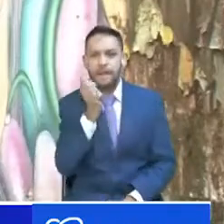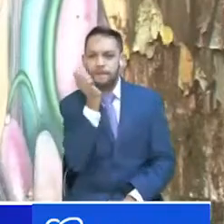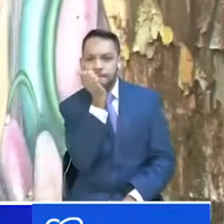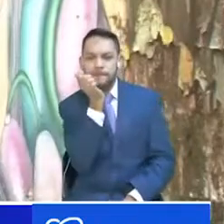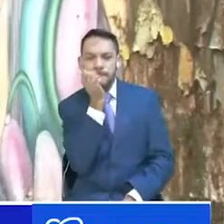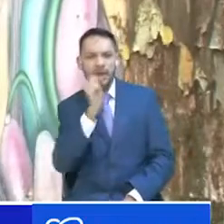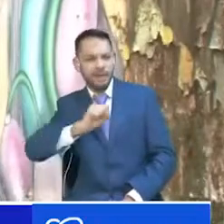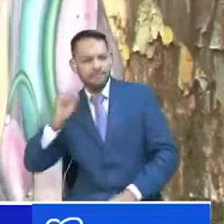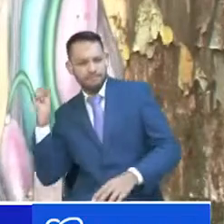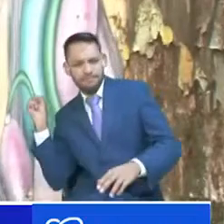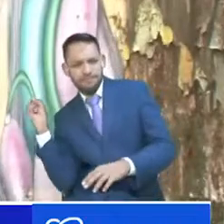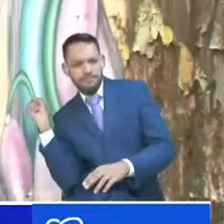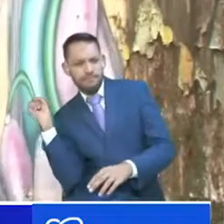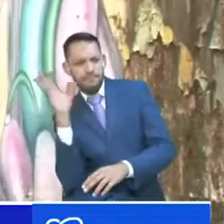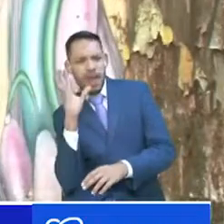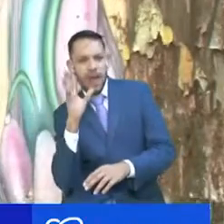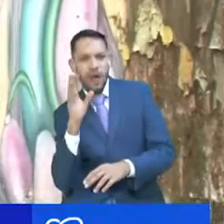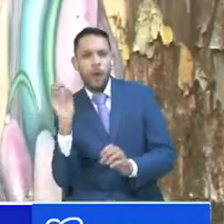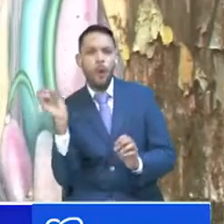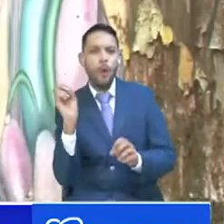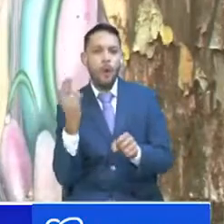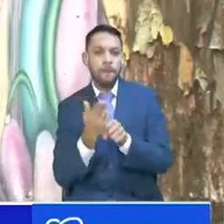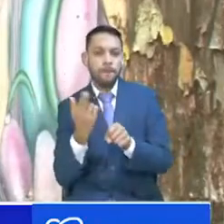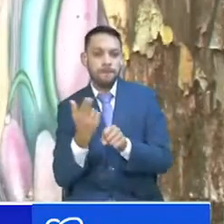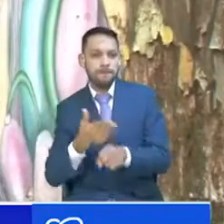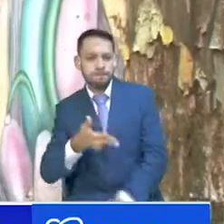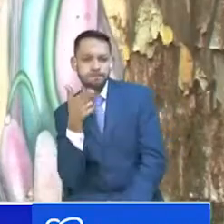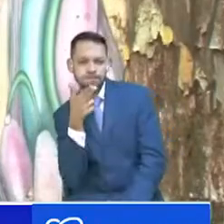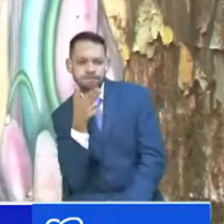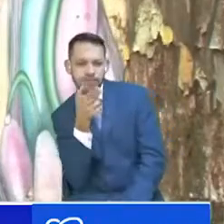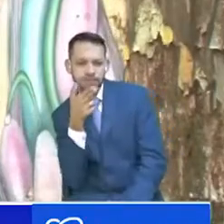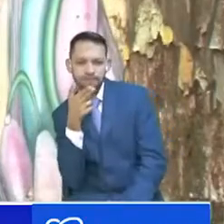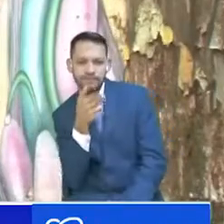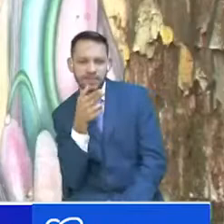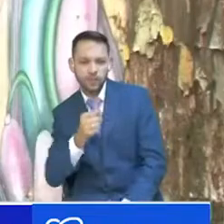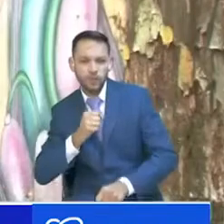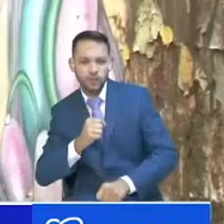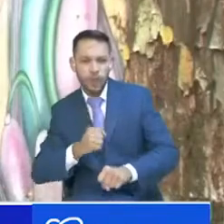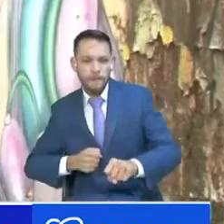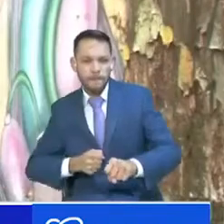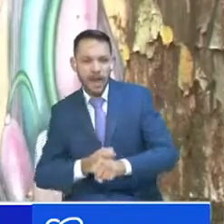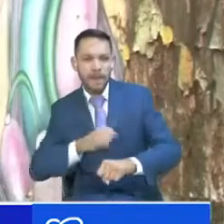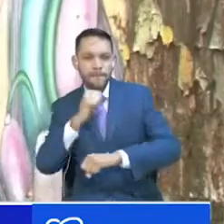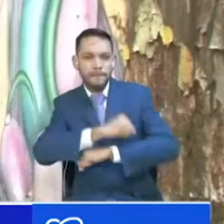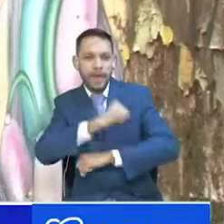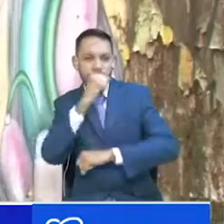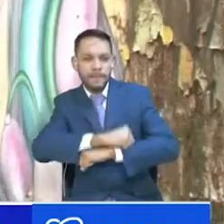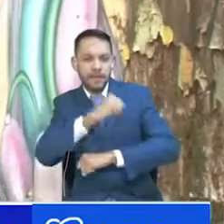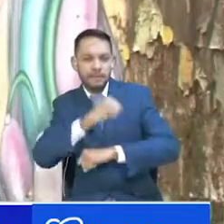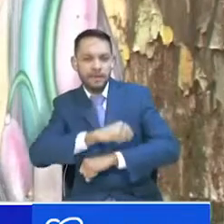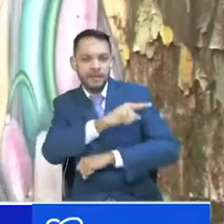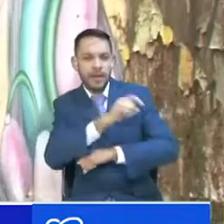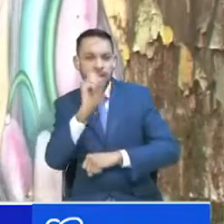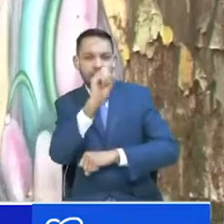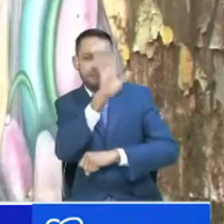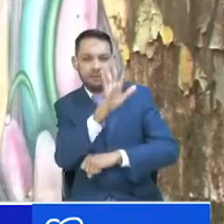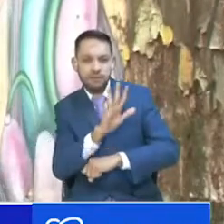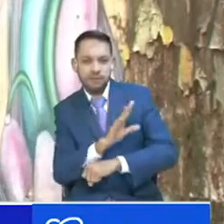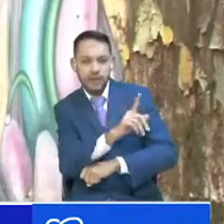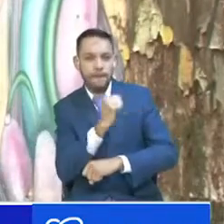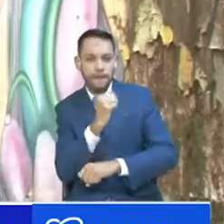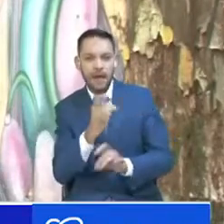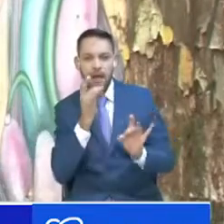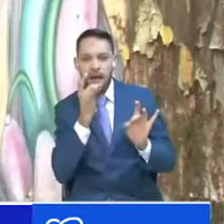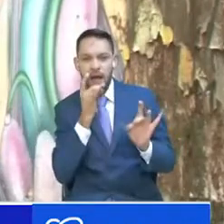o una pistola traumática o una pistola de balines donde impacta en un vidrio que es un vidrio de seguridad y el vidrio